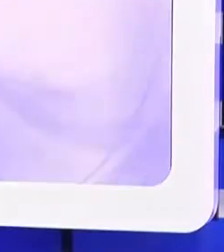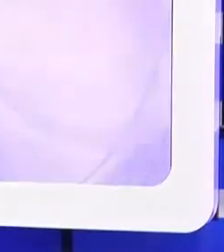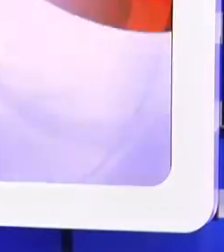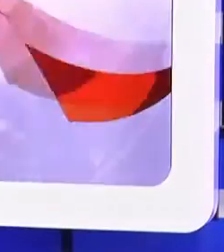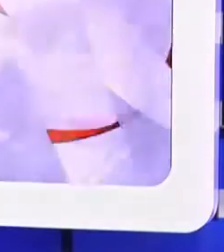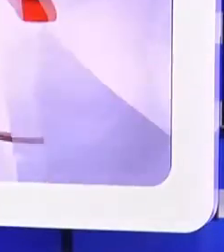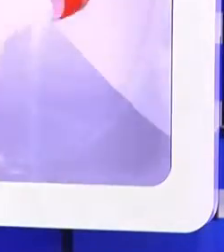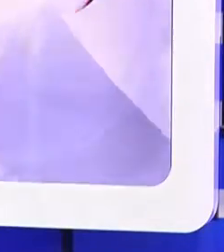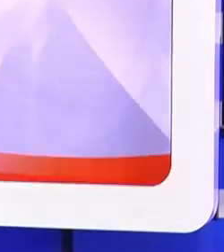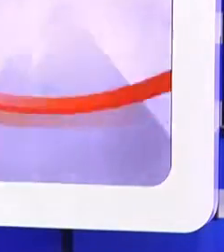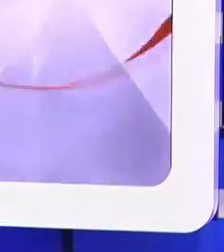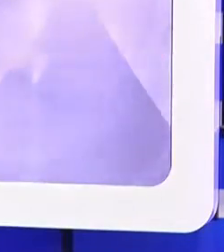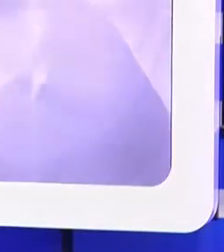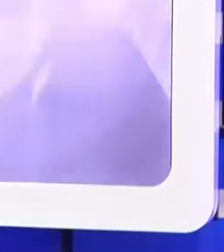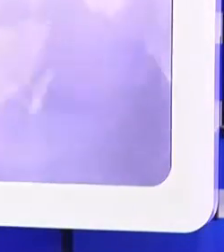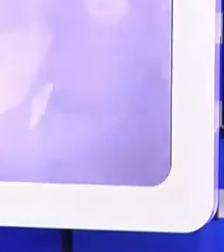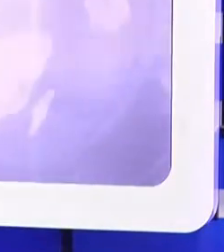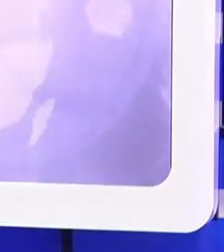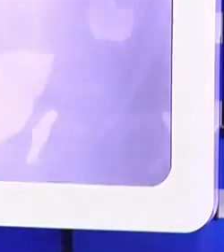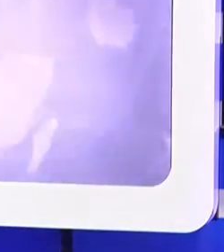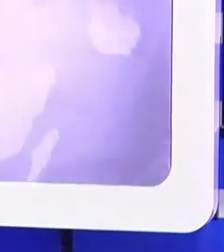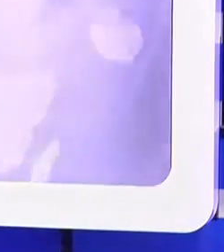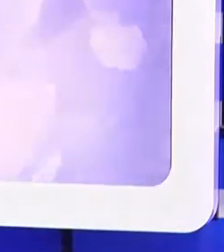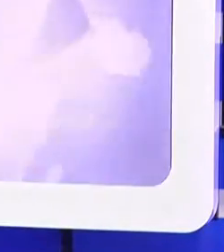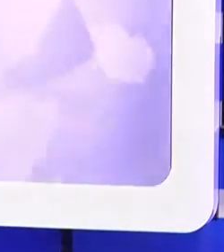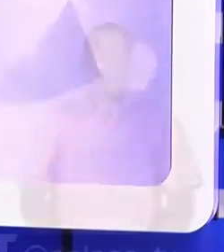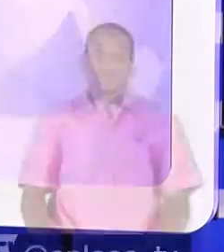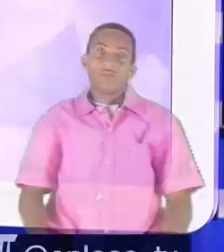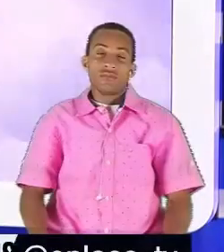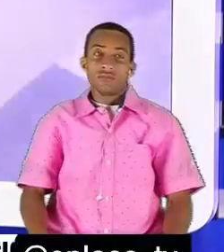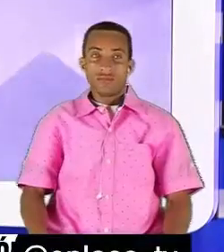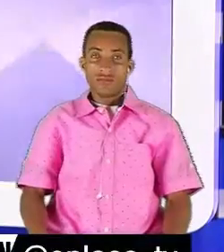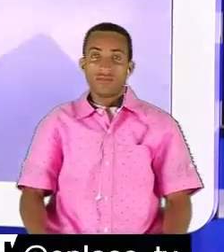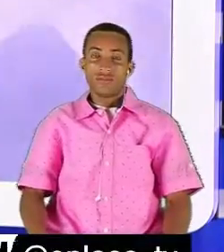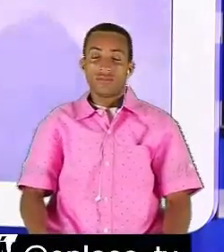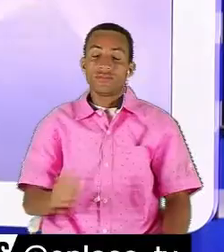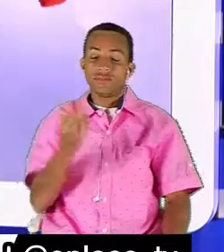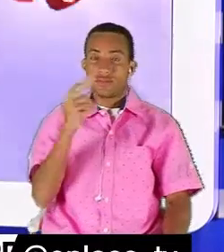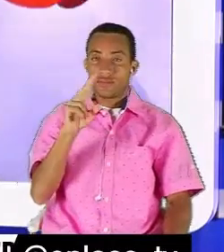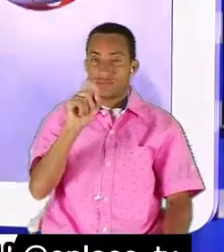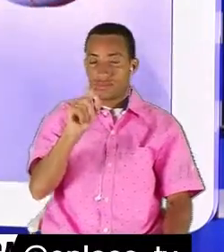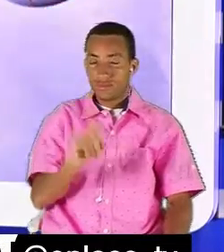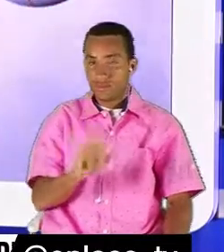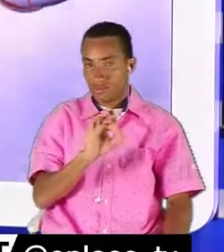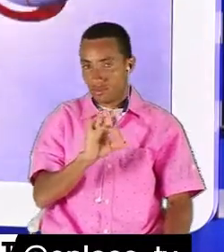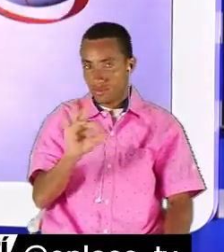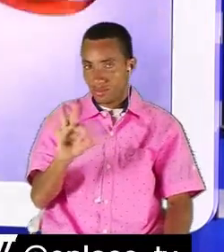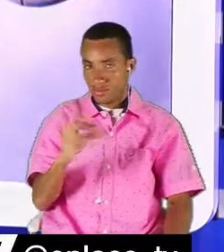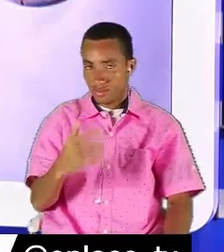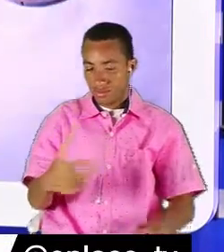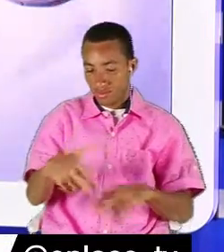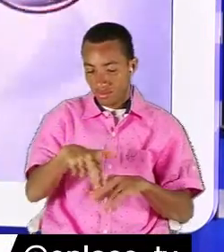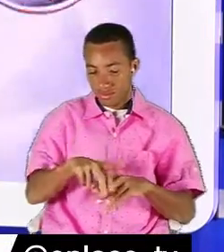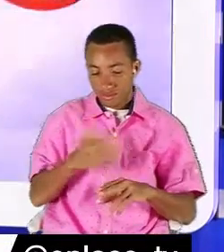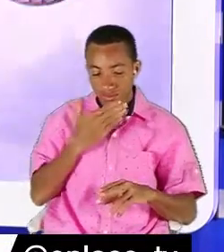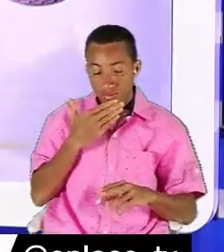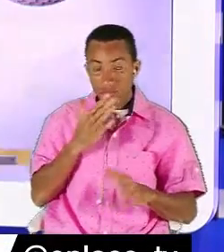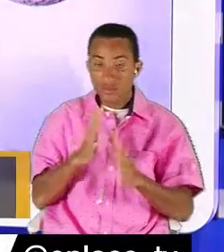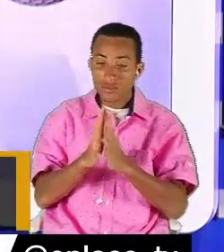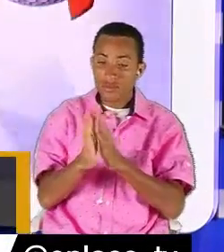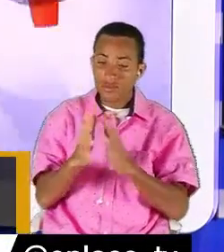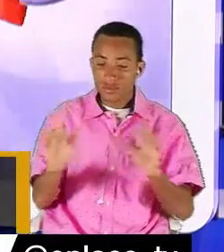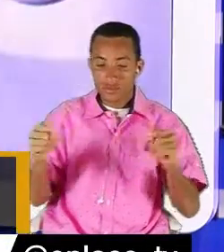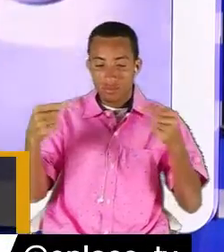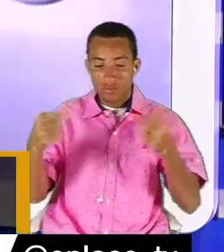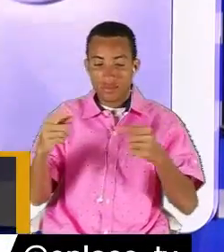Del día 33 minutos llega la información deportiva, enlace noticias. Pónganse cómodos, esta es la información. Hablemos del Interligas